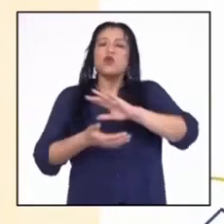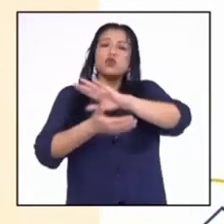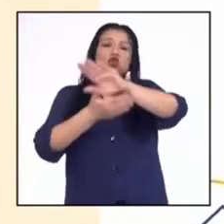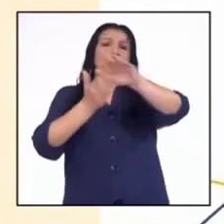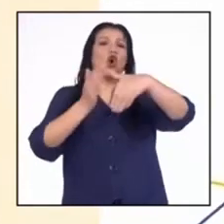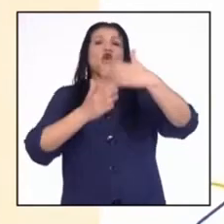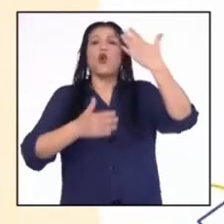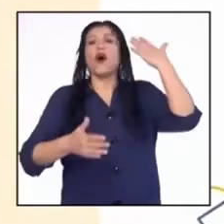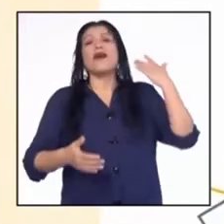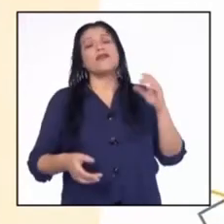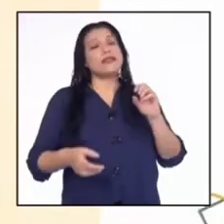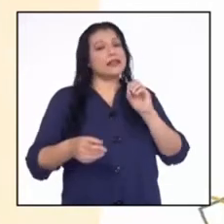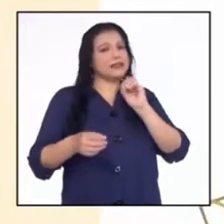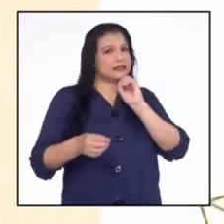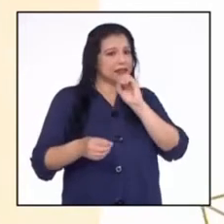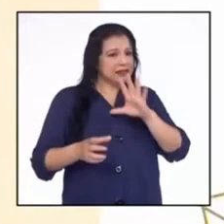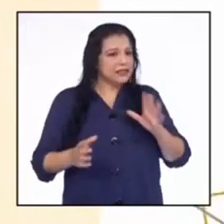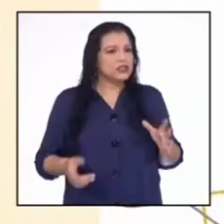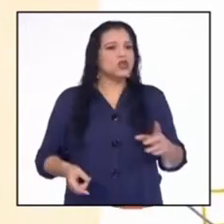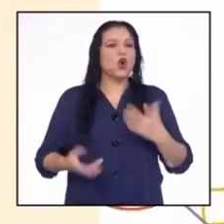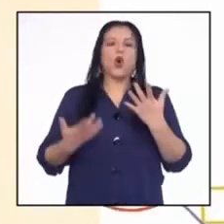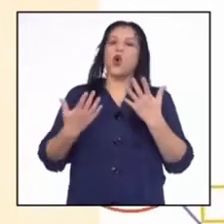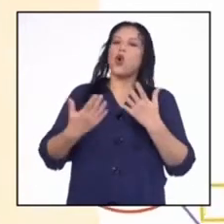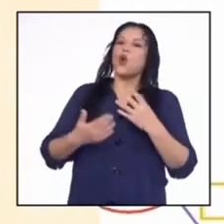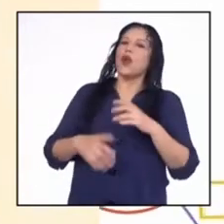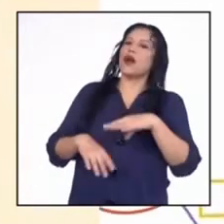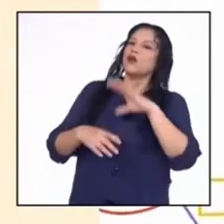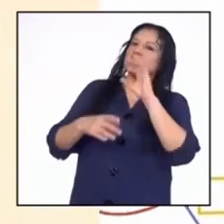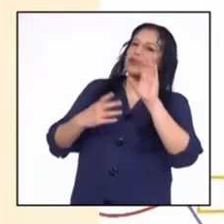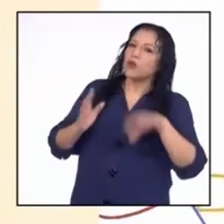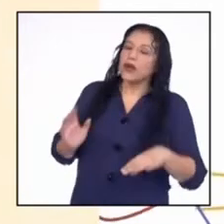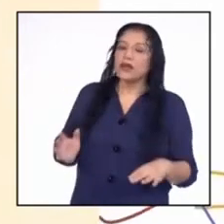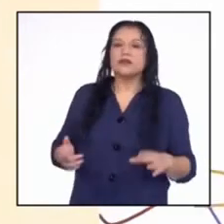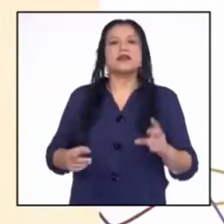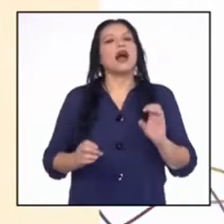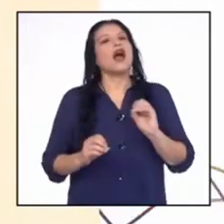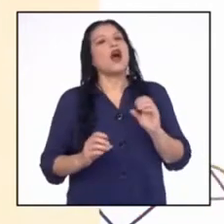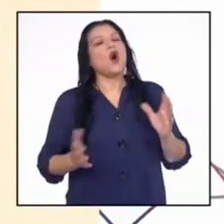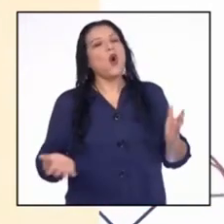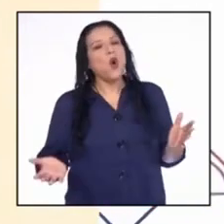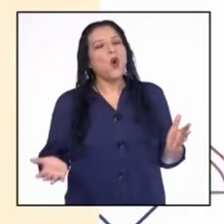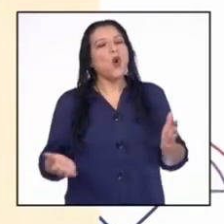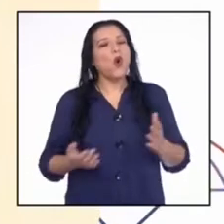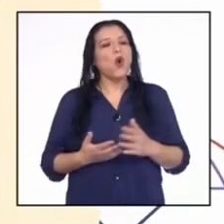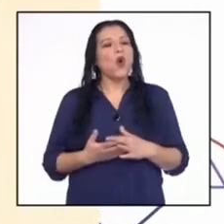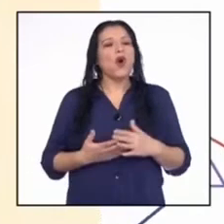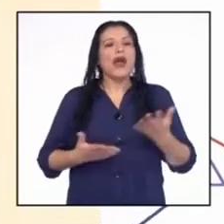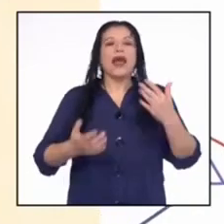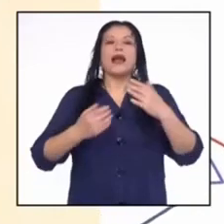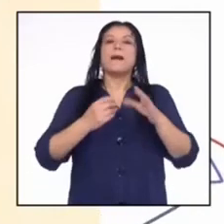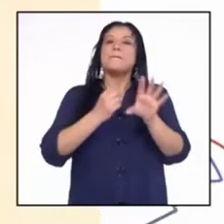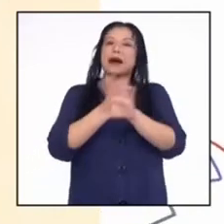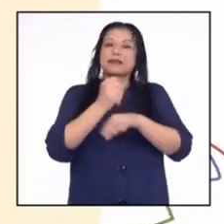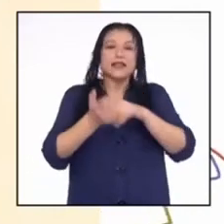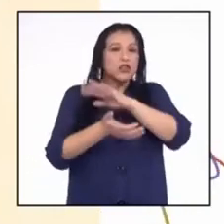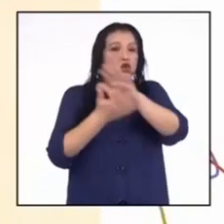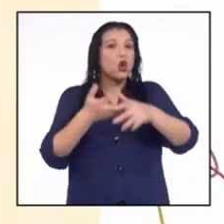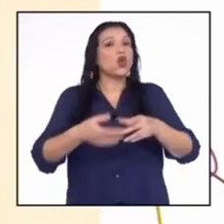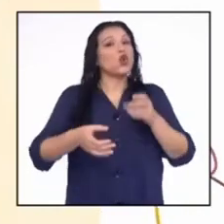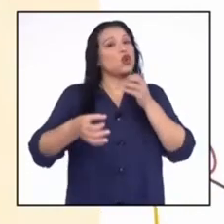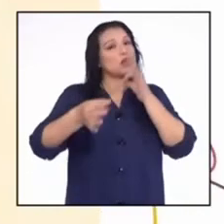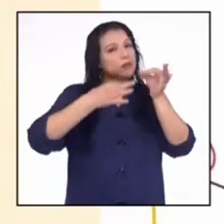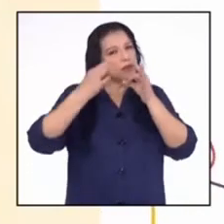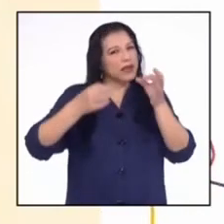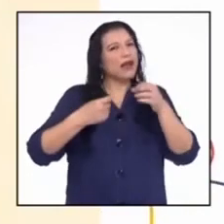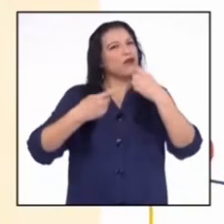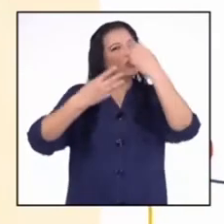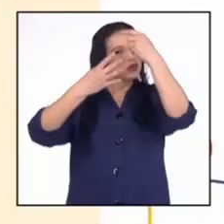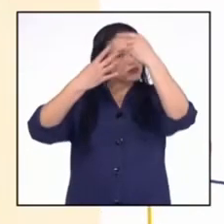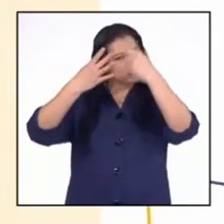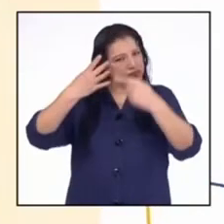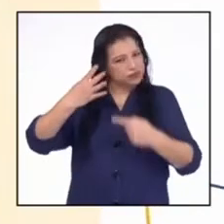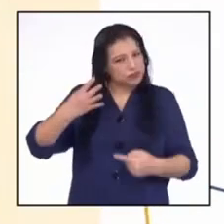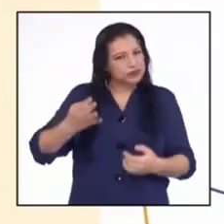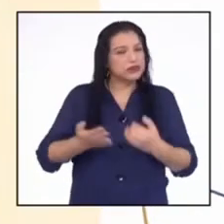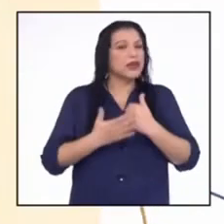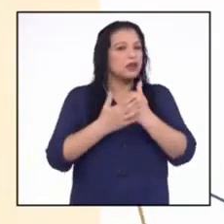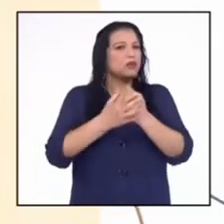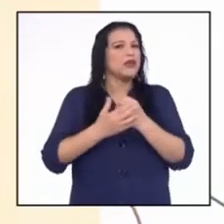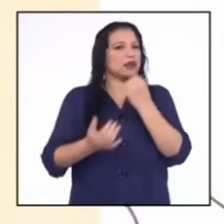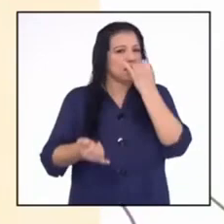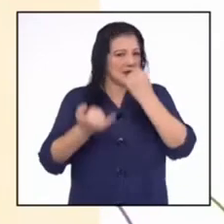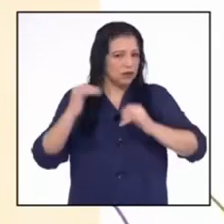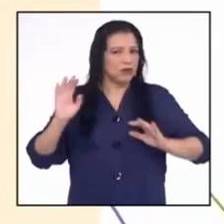anterior o en consecuencia, o también en base a lo mencionado, ¿no? Y otros similares que ayuden a concluir,